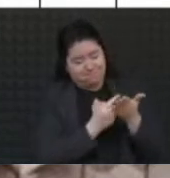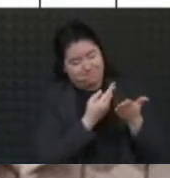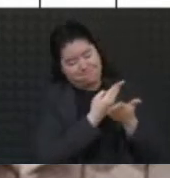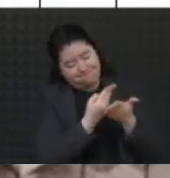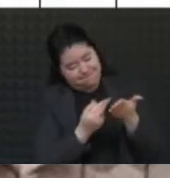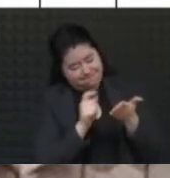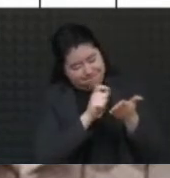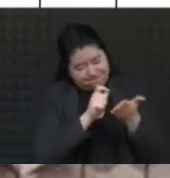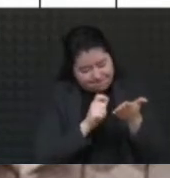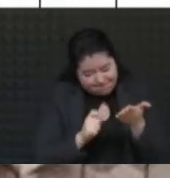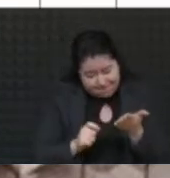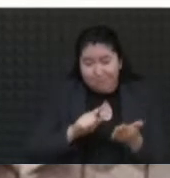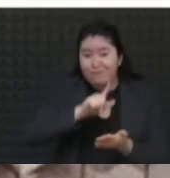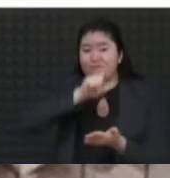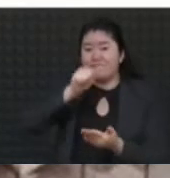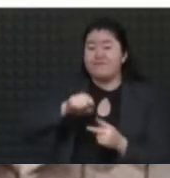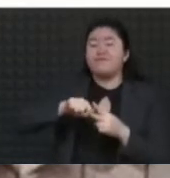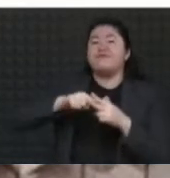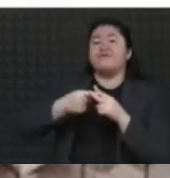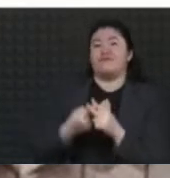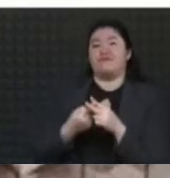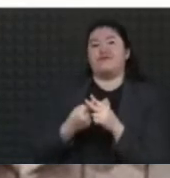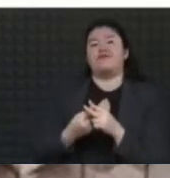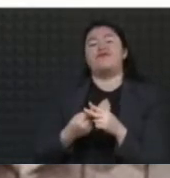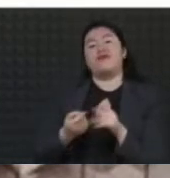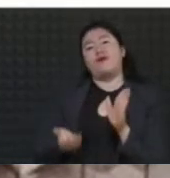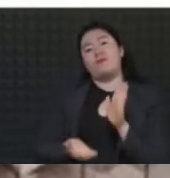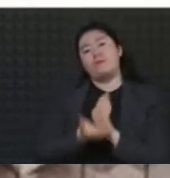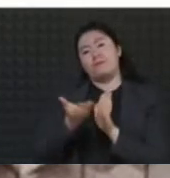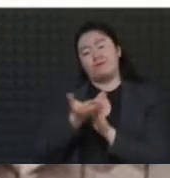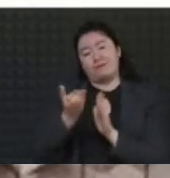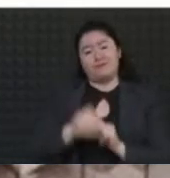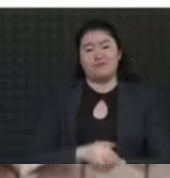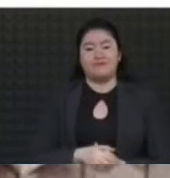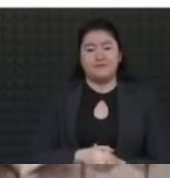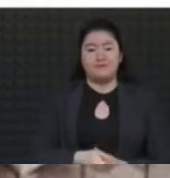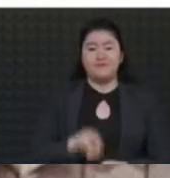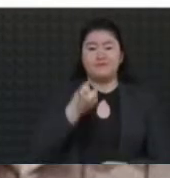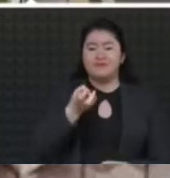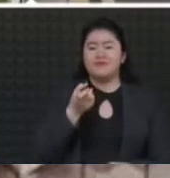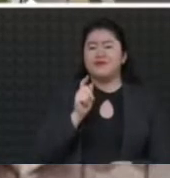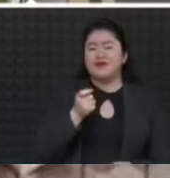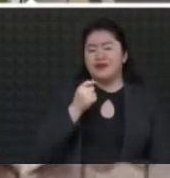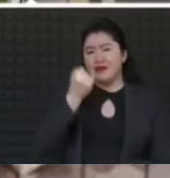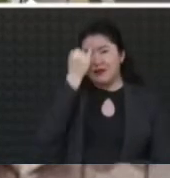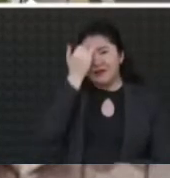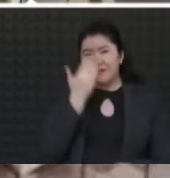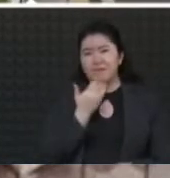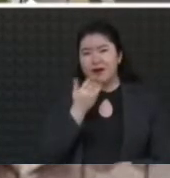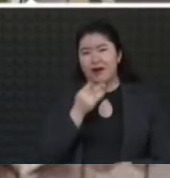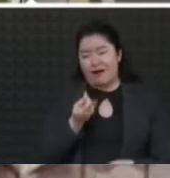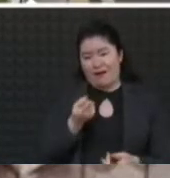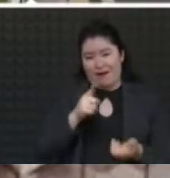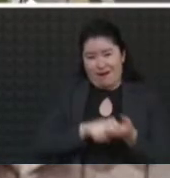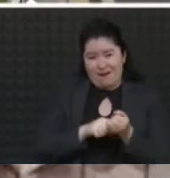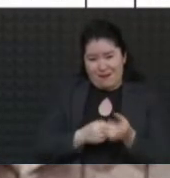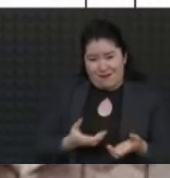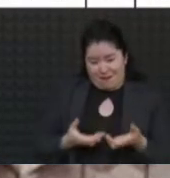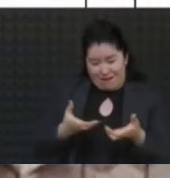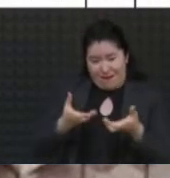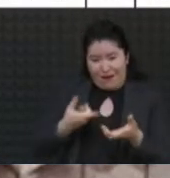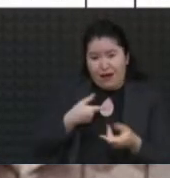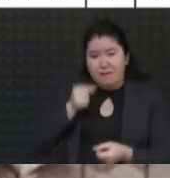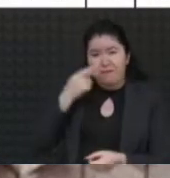procesos de fabricación. Adelante. Estas son algunas imágenes de los trabajos de topografía en campo que